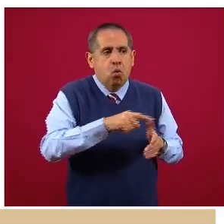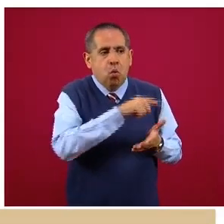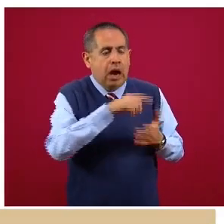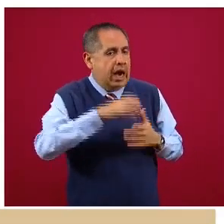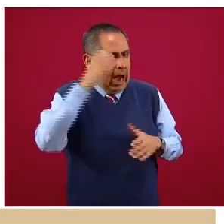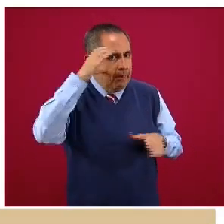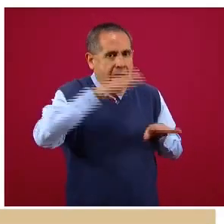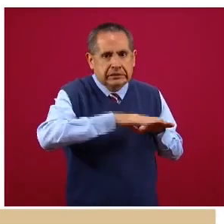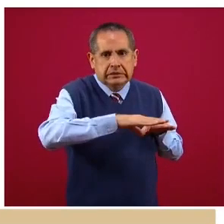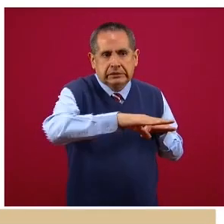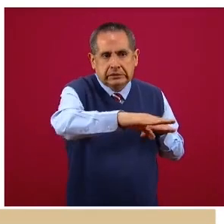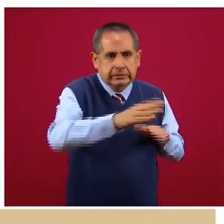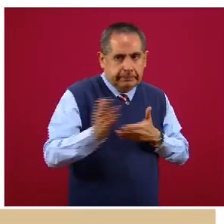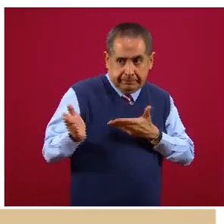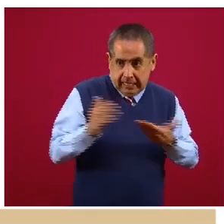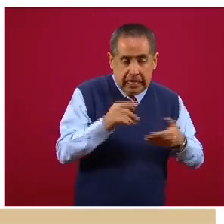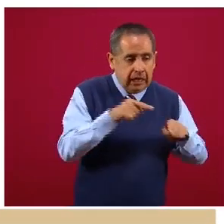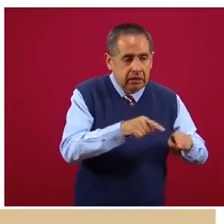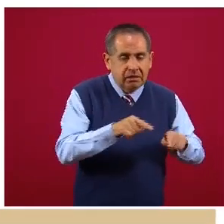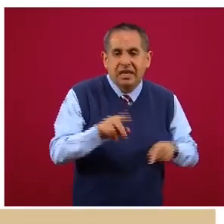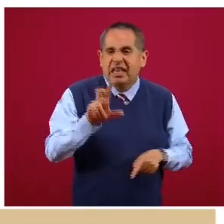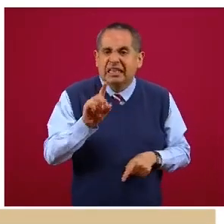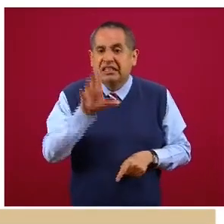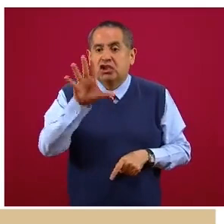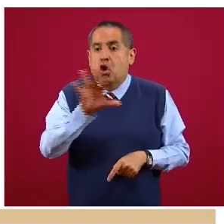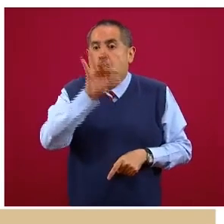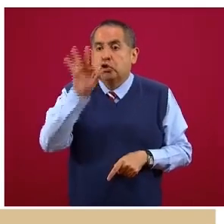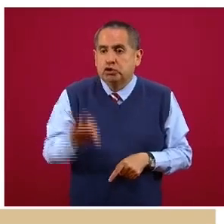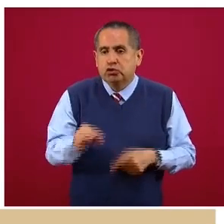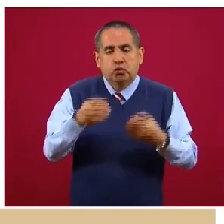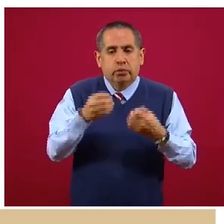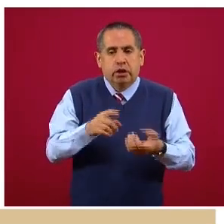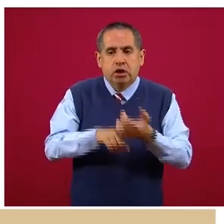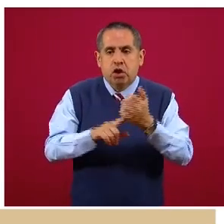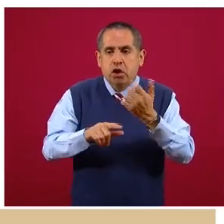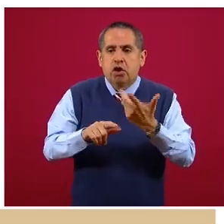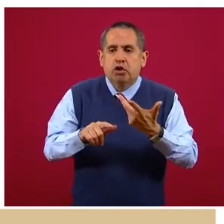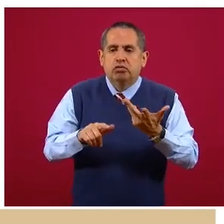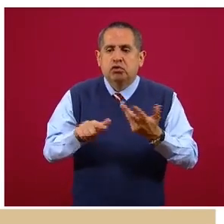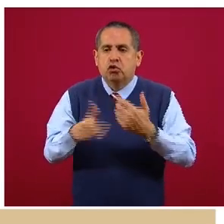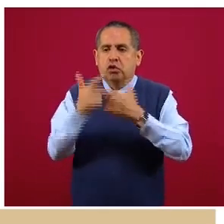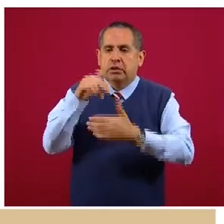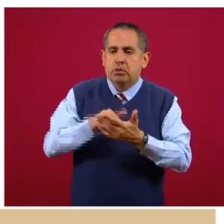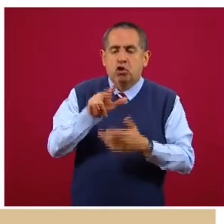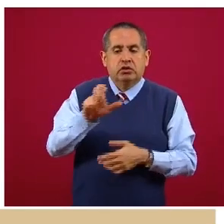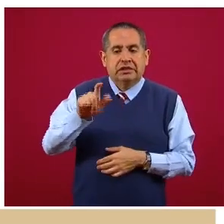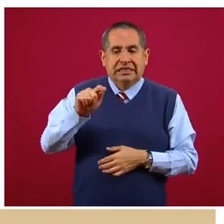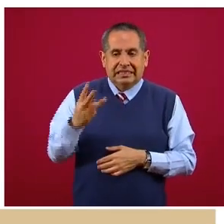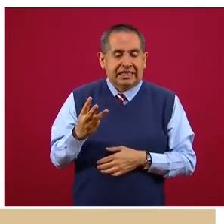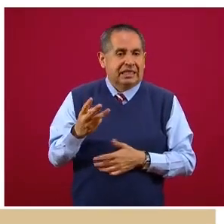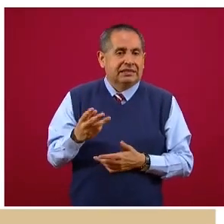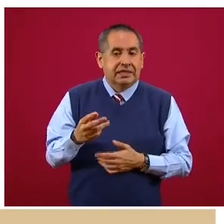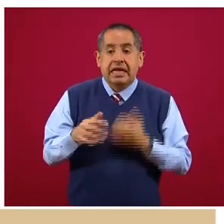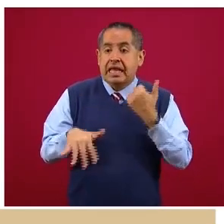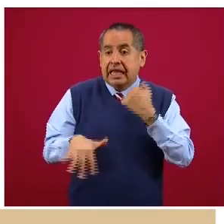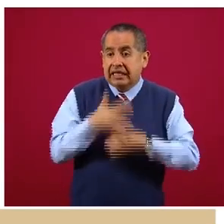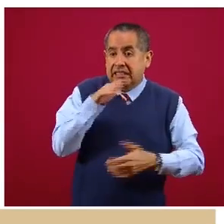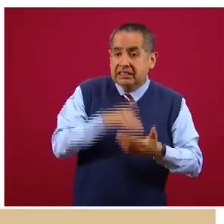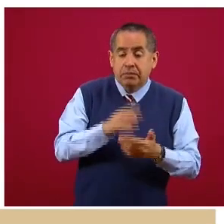tenemos 45% de ellas ocupadas, son 12.873, y